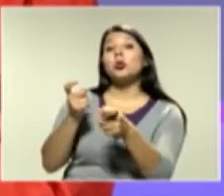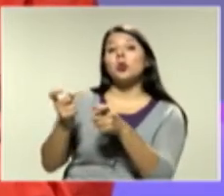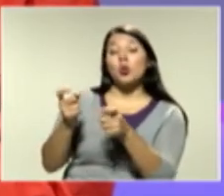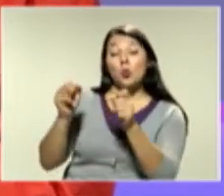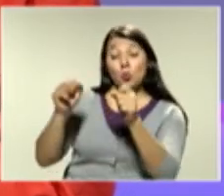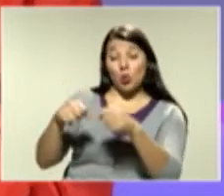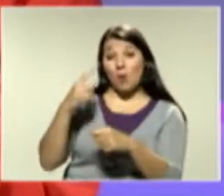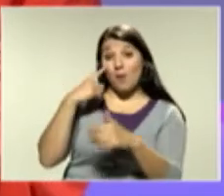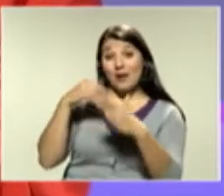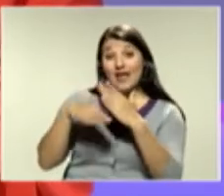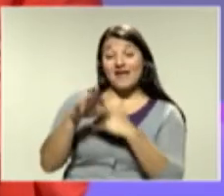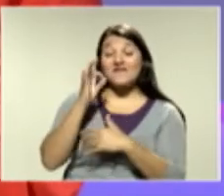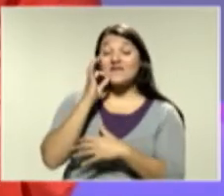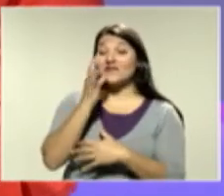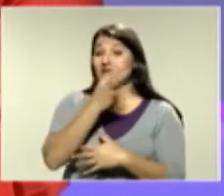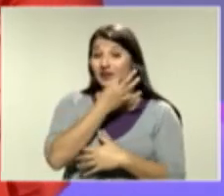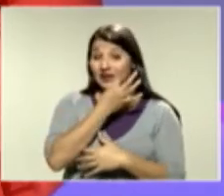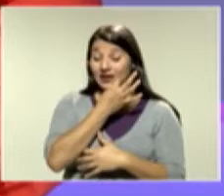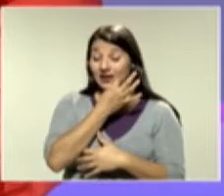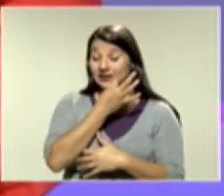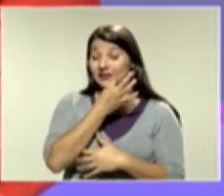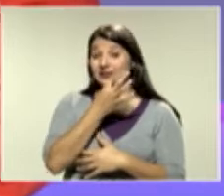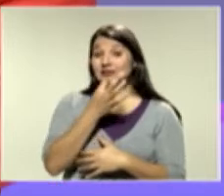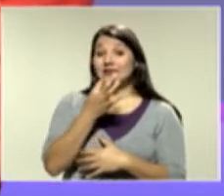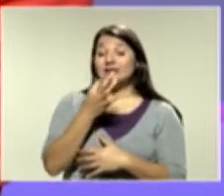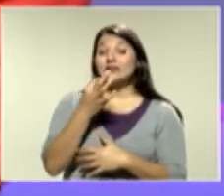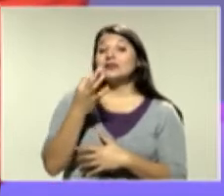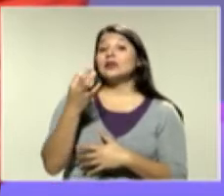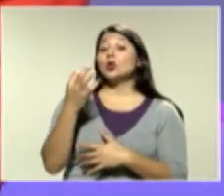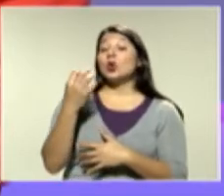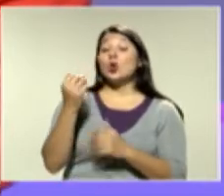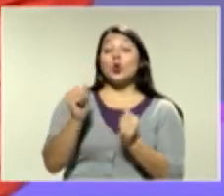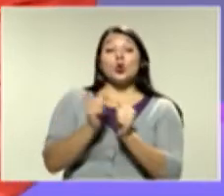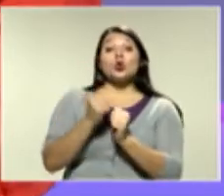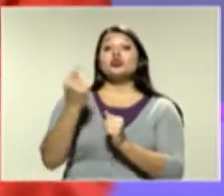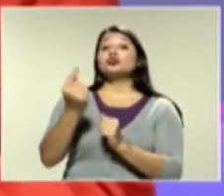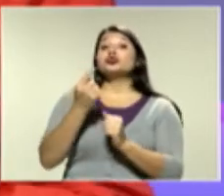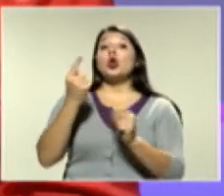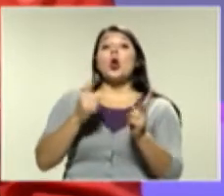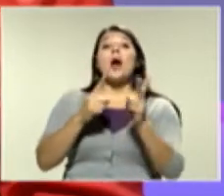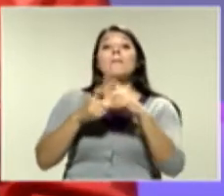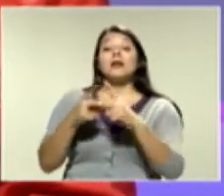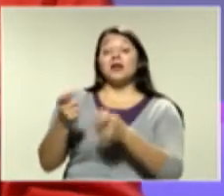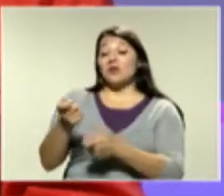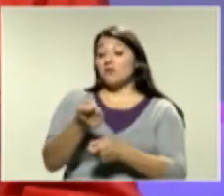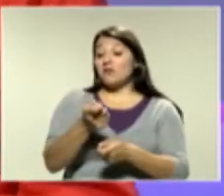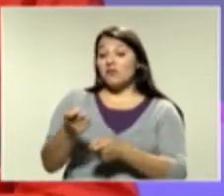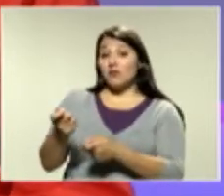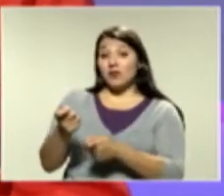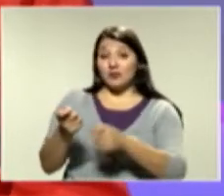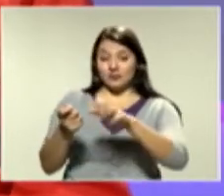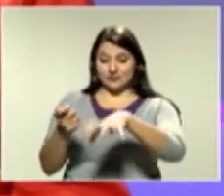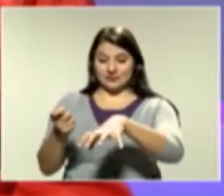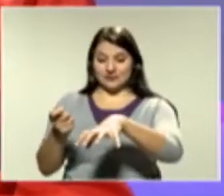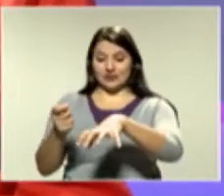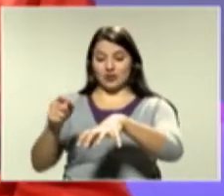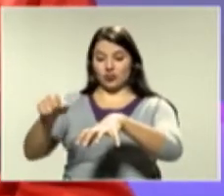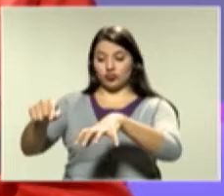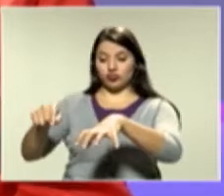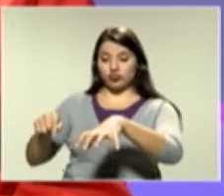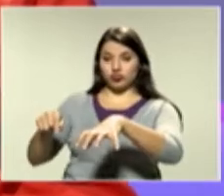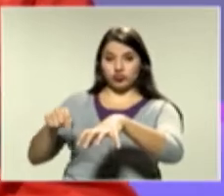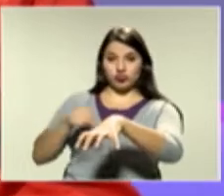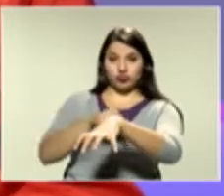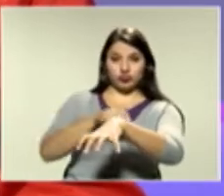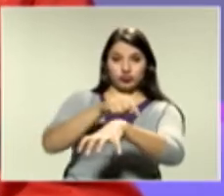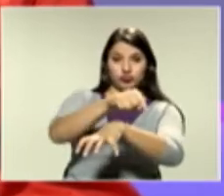fincas en que con el simple hecho de dejar de aplicar herbicidas en los bordes y dejar que las